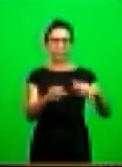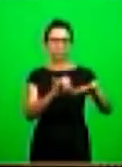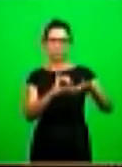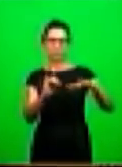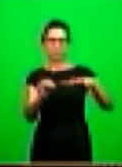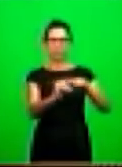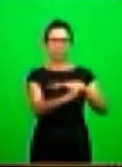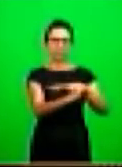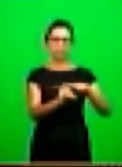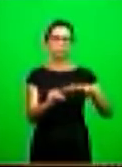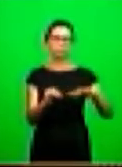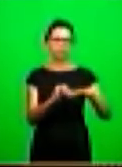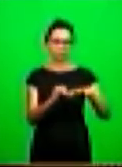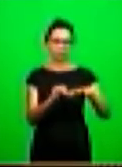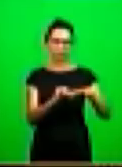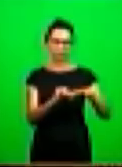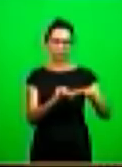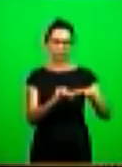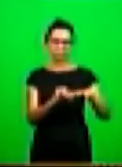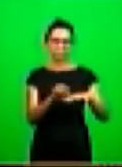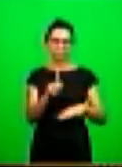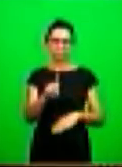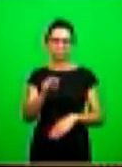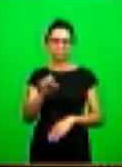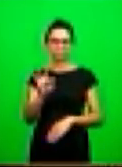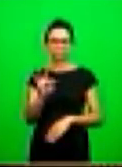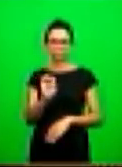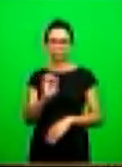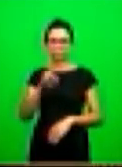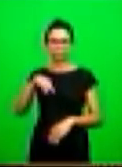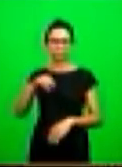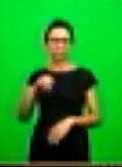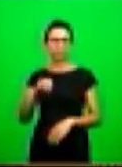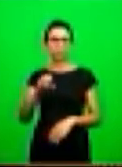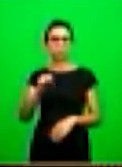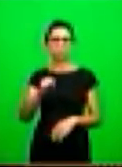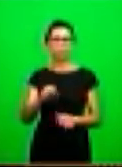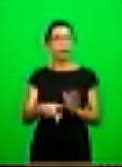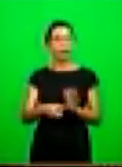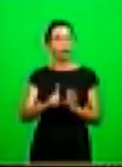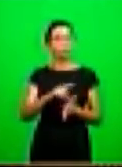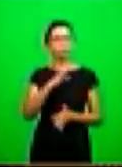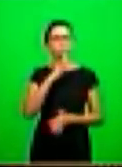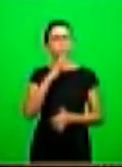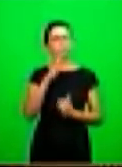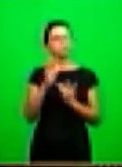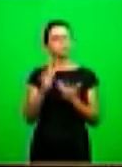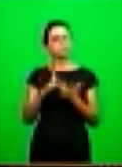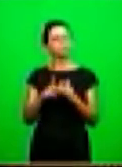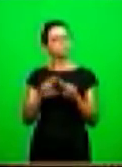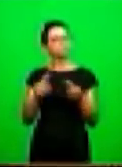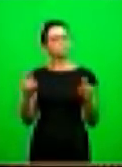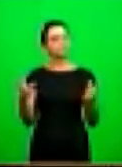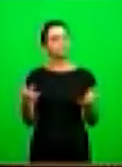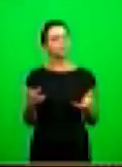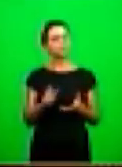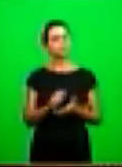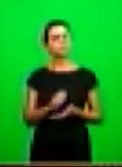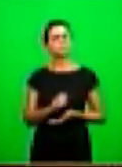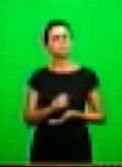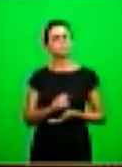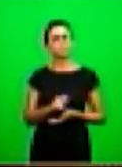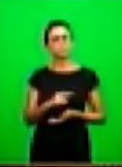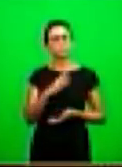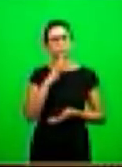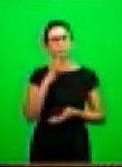amor al Evangelio, Juan hasta entonces, antes de estar en la isla, él conocía a un Jesús totalmente diferente. Él